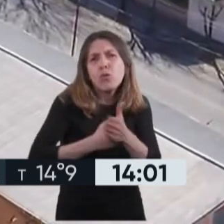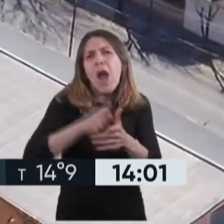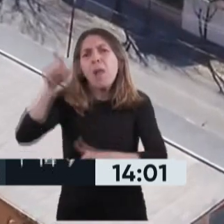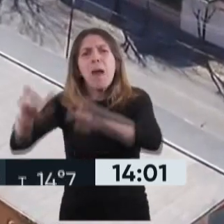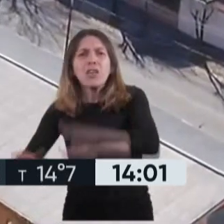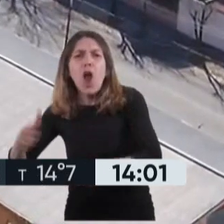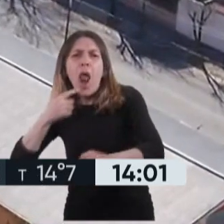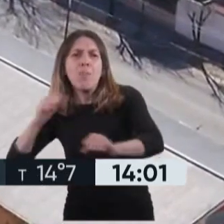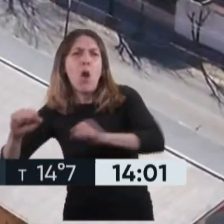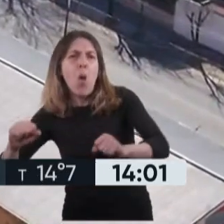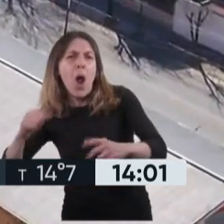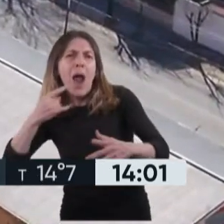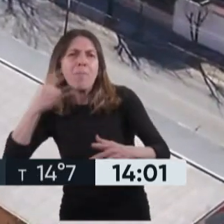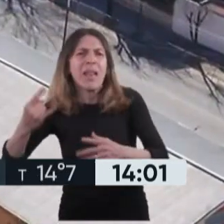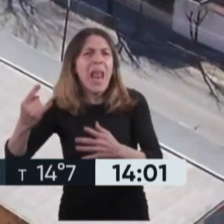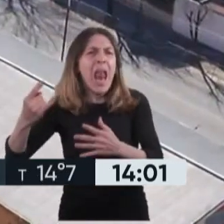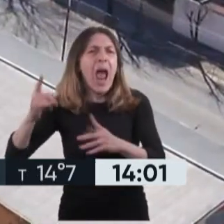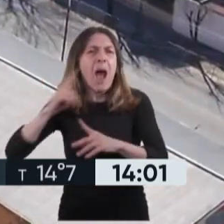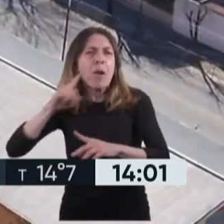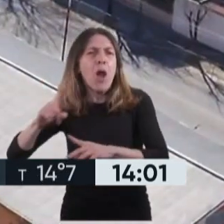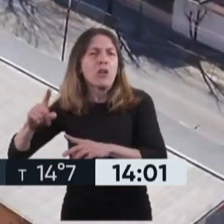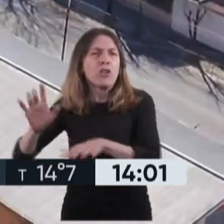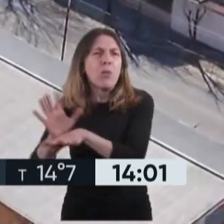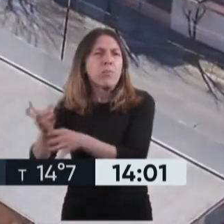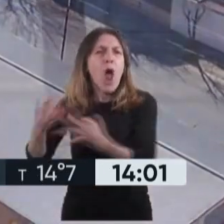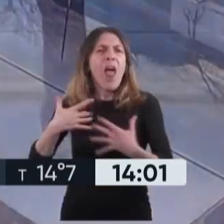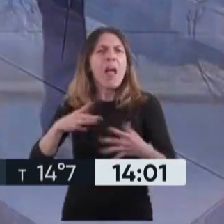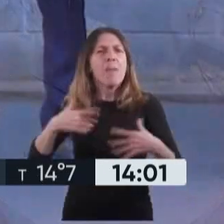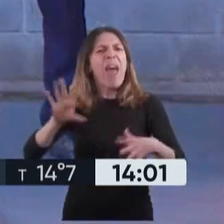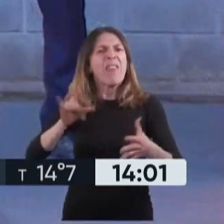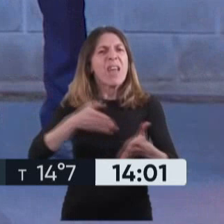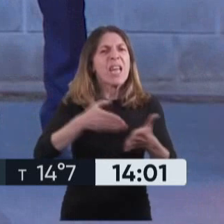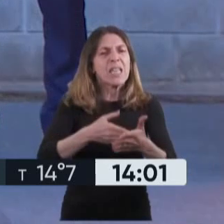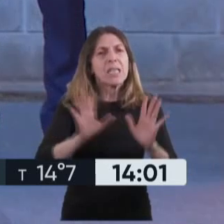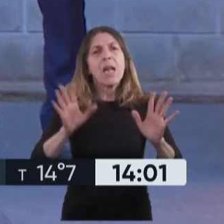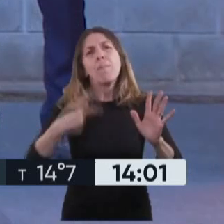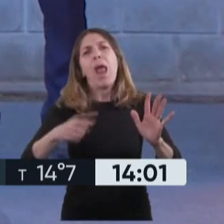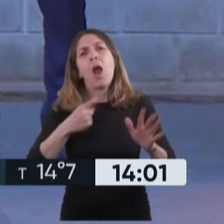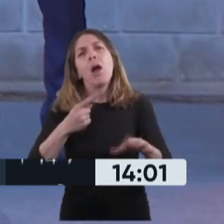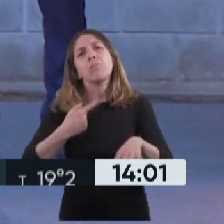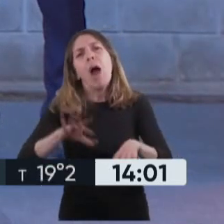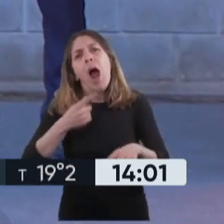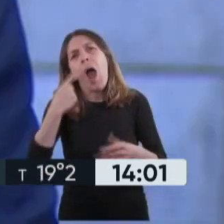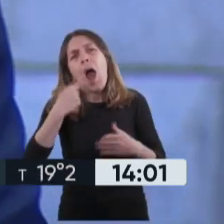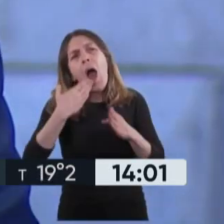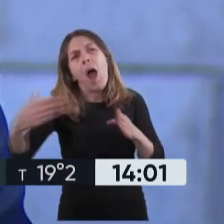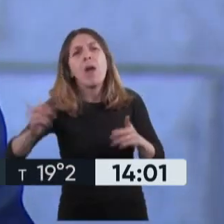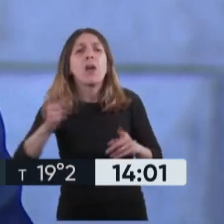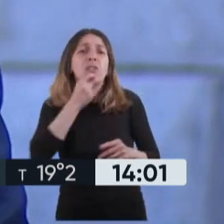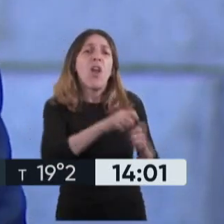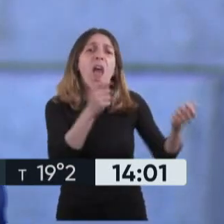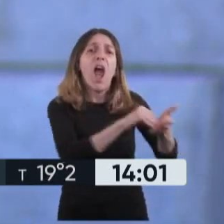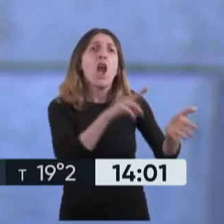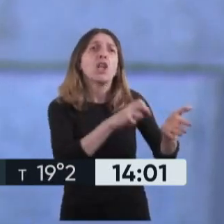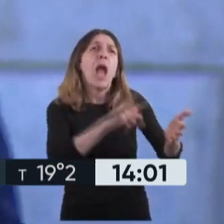cuando los que hacen las cosas más difíciles todos los conocemos nos dediquemos mucho tiempo porque después los diarios se dedican a eso y